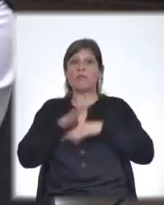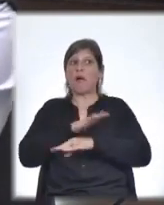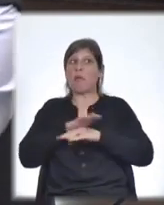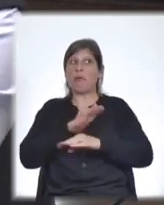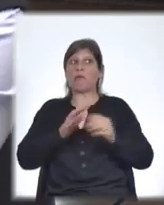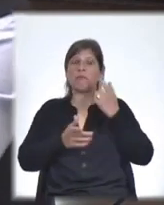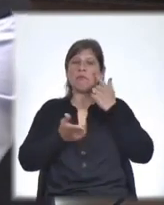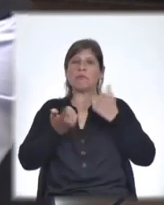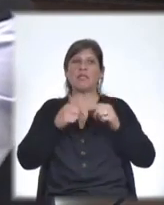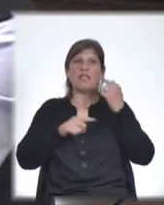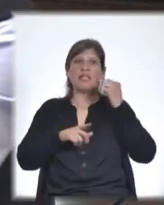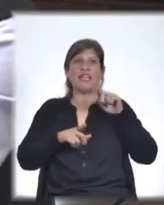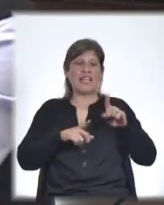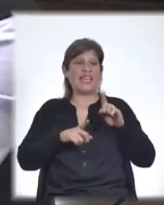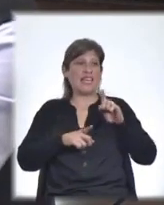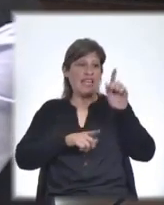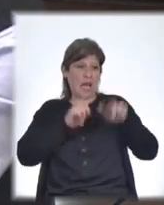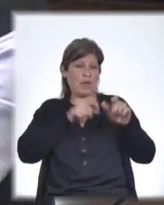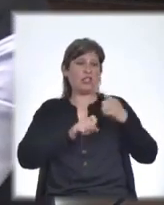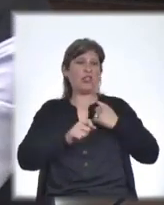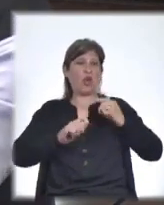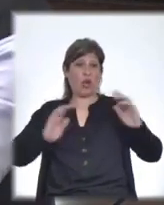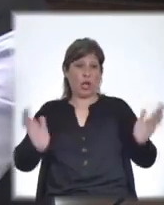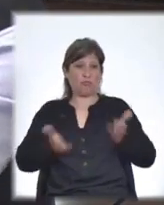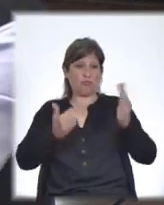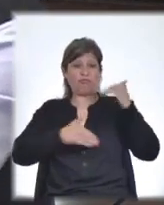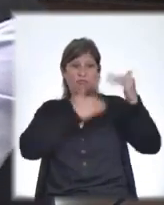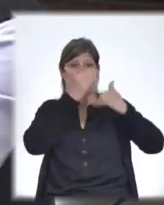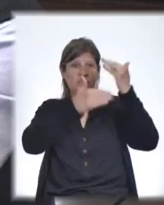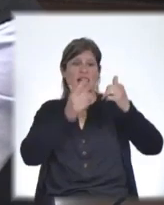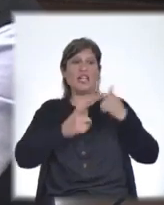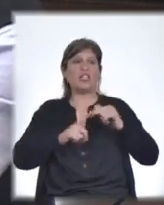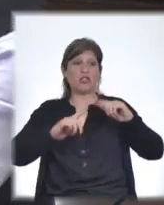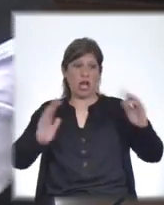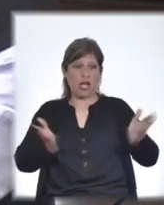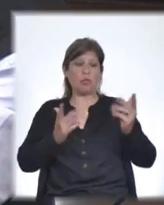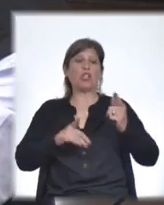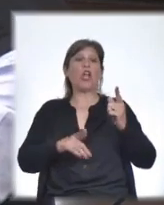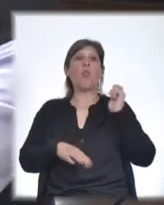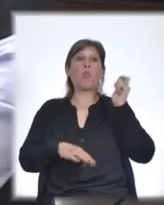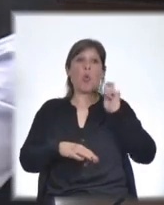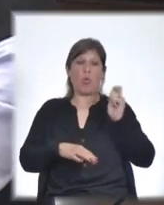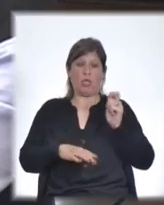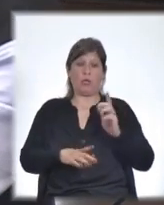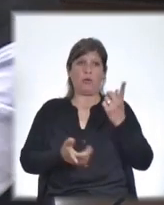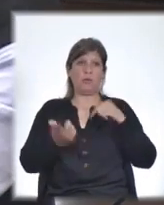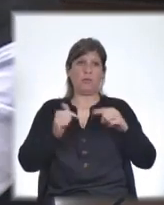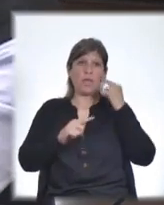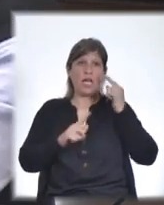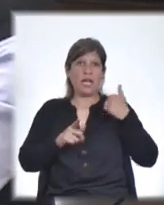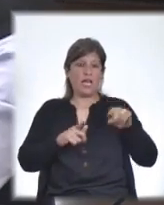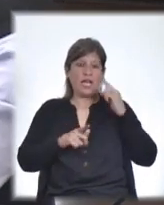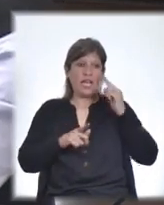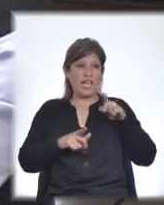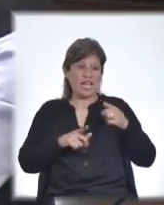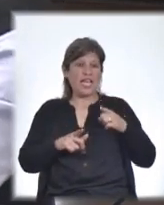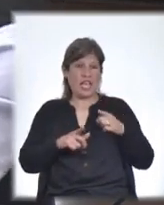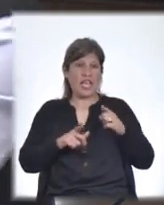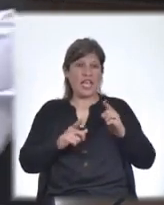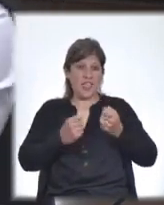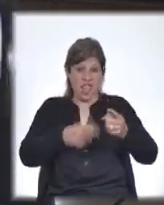que verdaderamente progresan son aquellas que potenciaron su sector público, aquellas que domesticaron efectivamente las fuerzas del